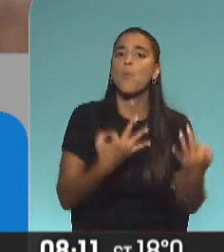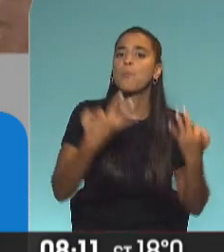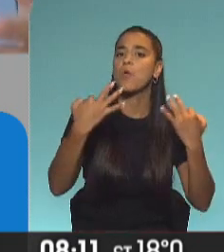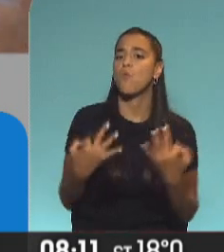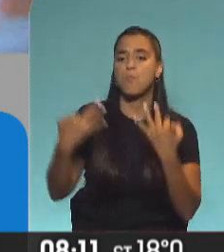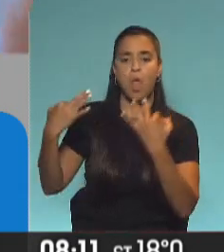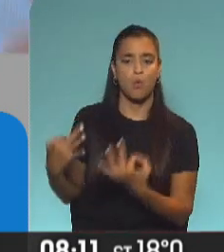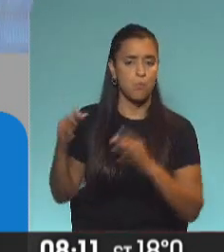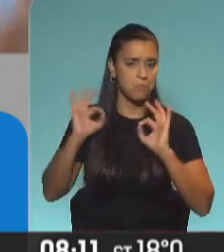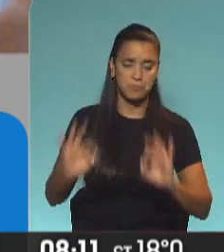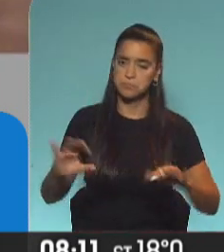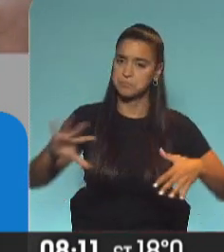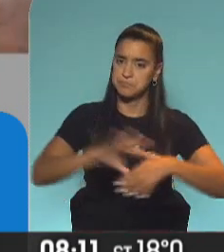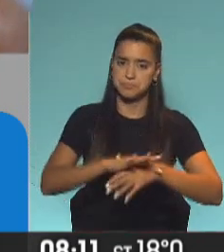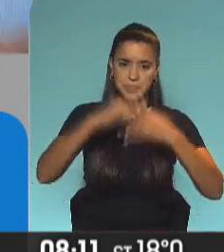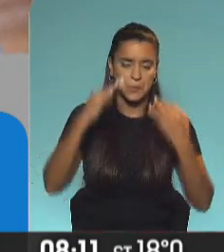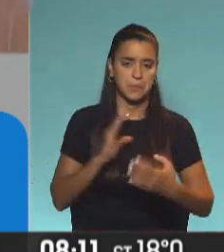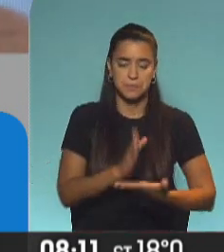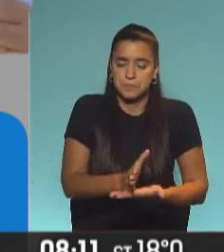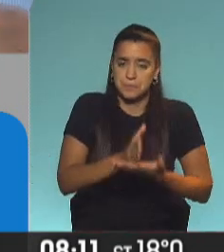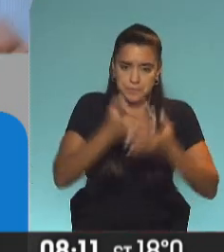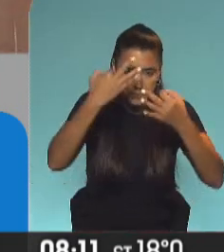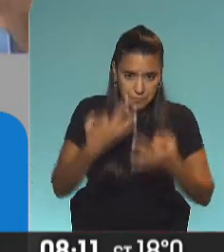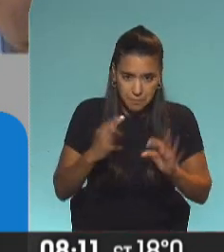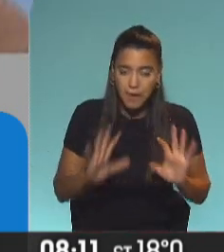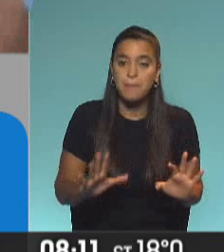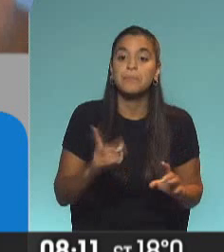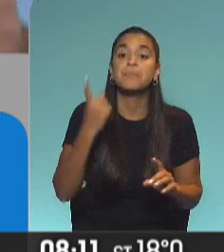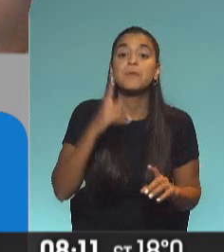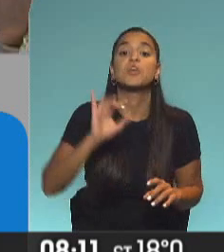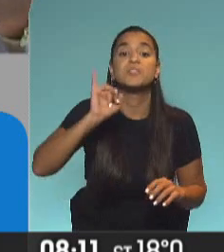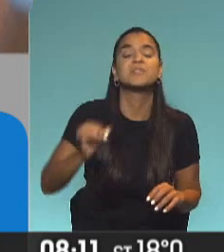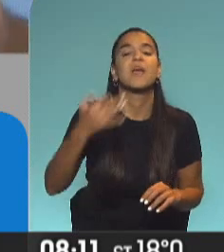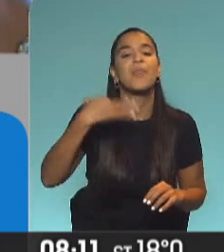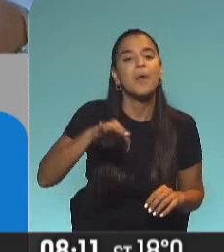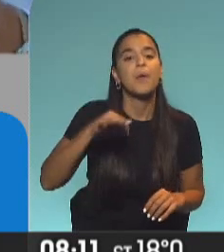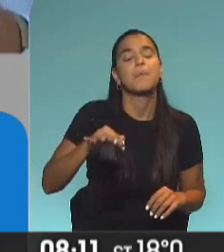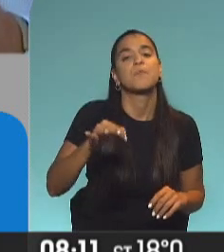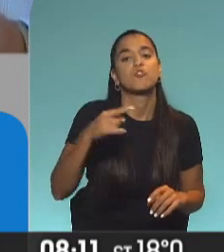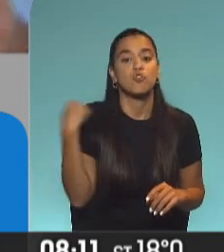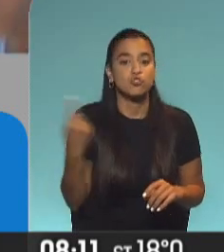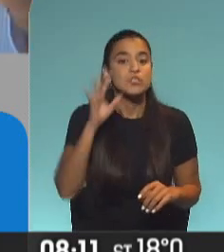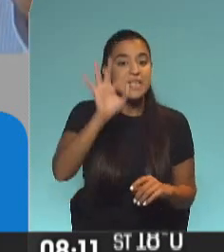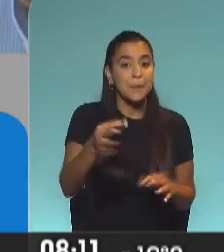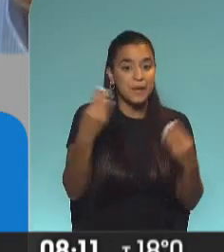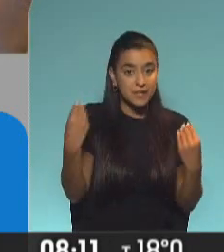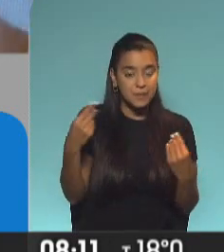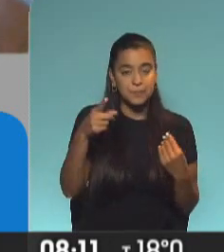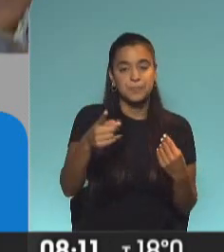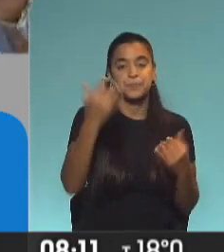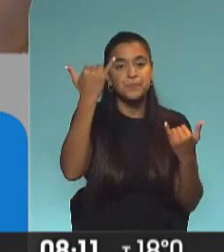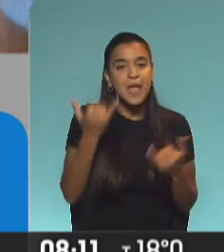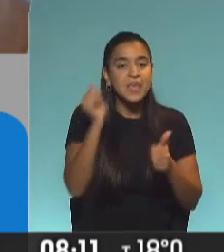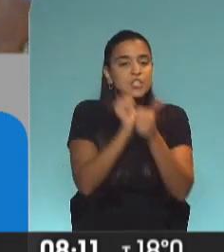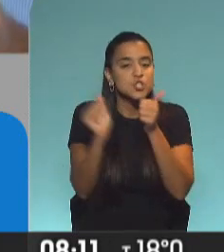forma absolutamente exitosa y rigurosa. Ahora bien, lo que sí debemos tener en consideración que hay una